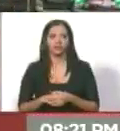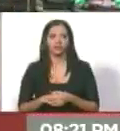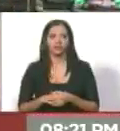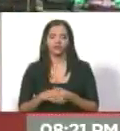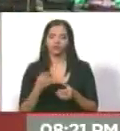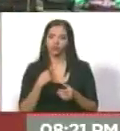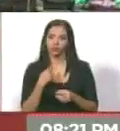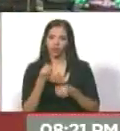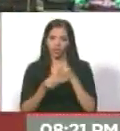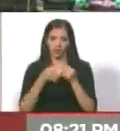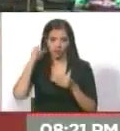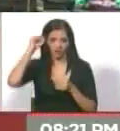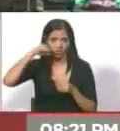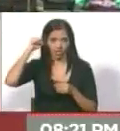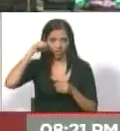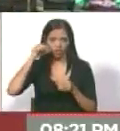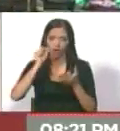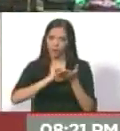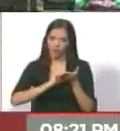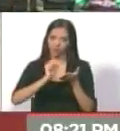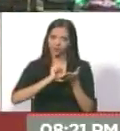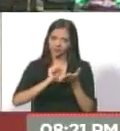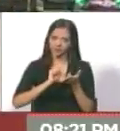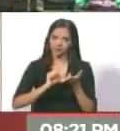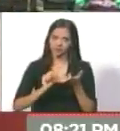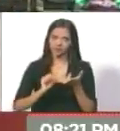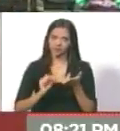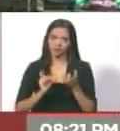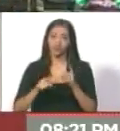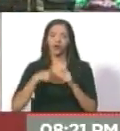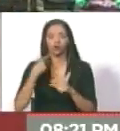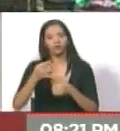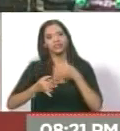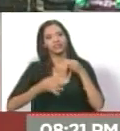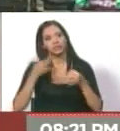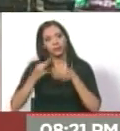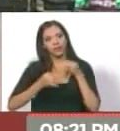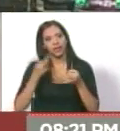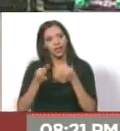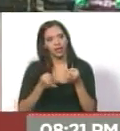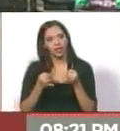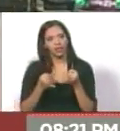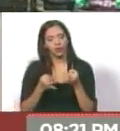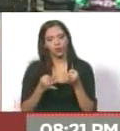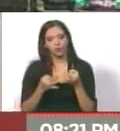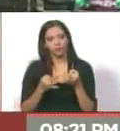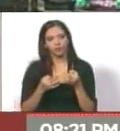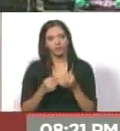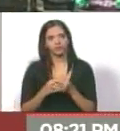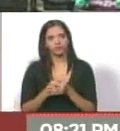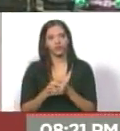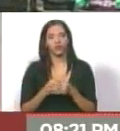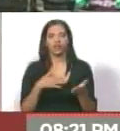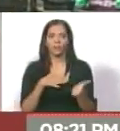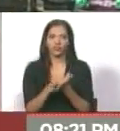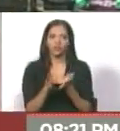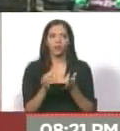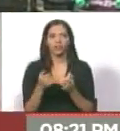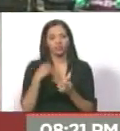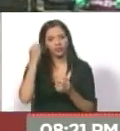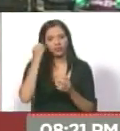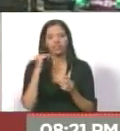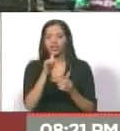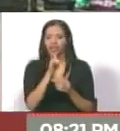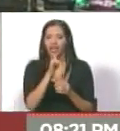Yo voy a pasar los videos, vamos a ir anotando. Después yo voy a explicar con un organigrama lo que ocurrió, porque yo creo que esta noticia